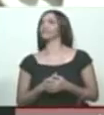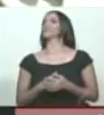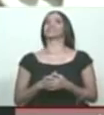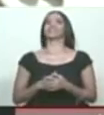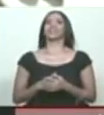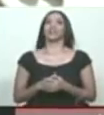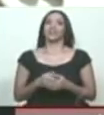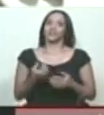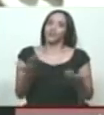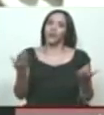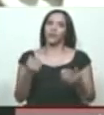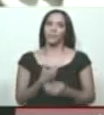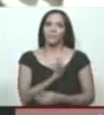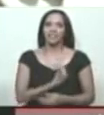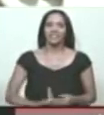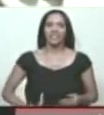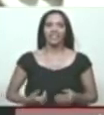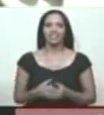No, presidente,